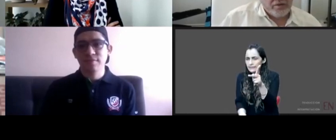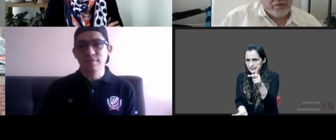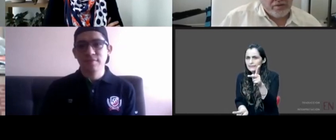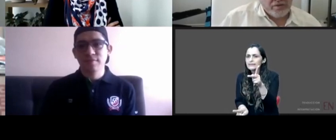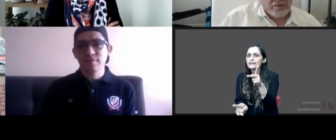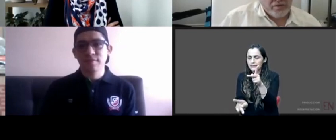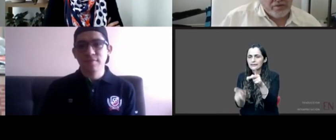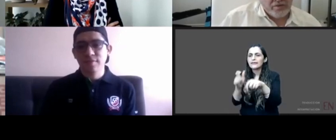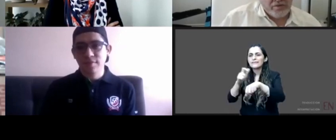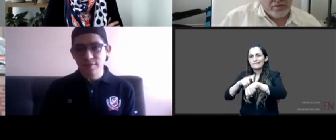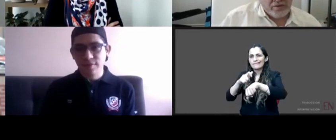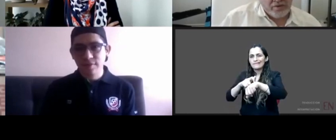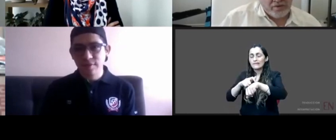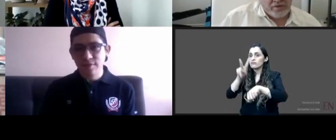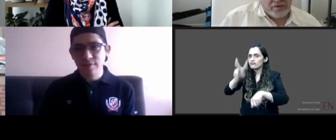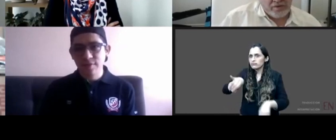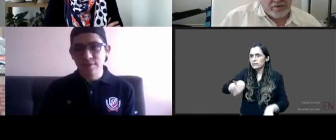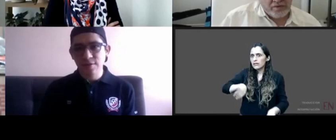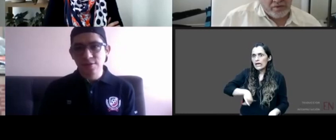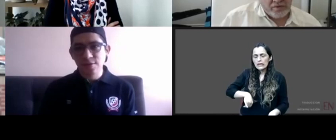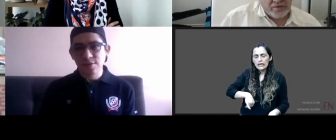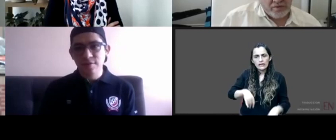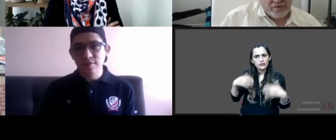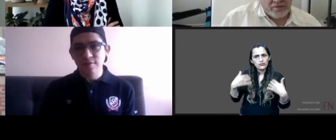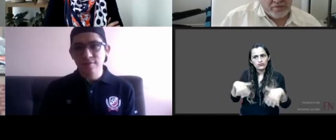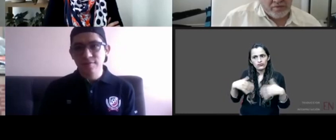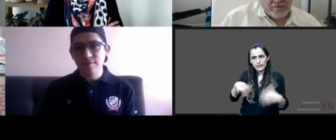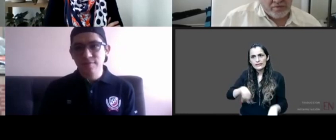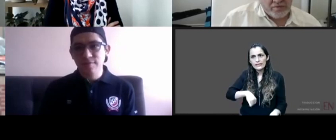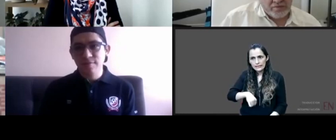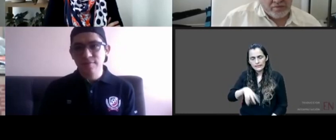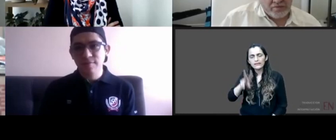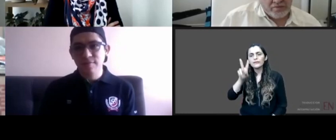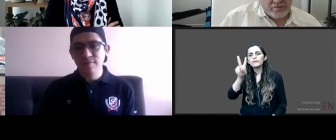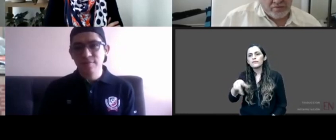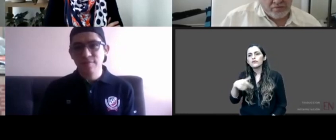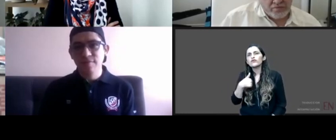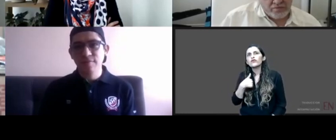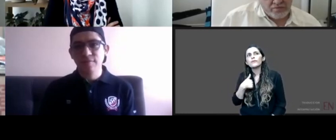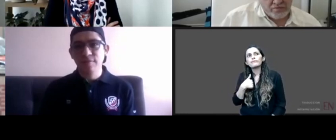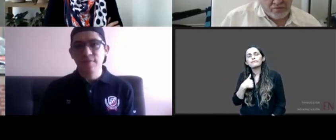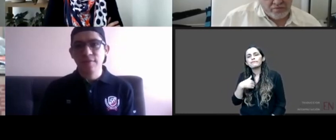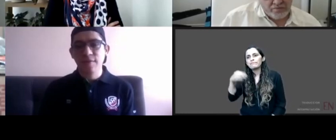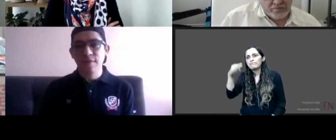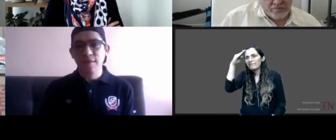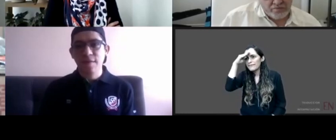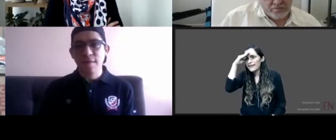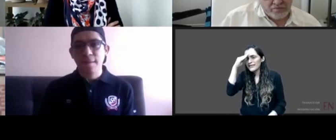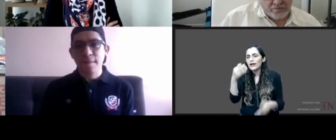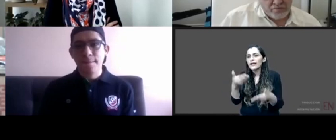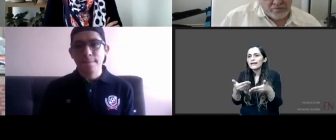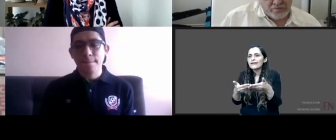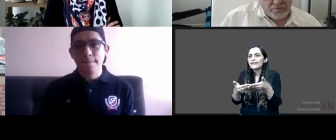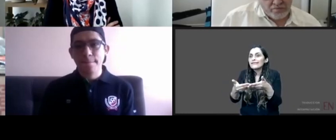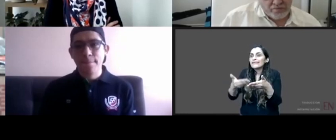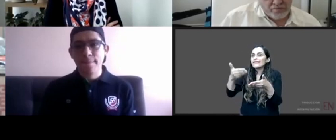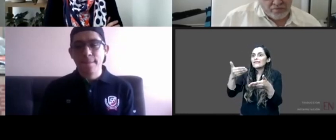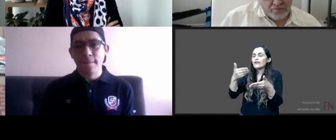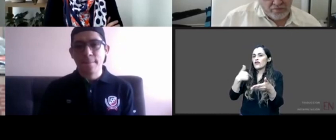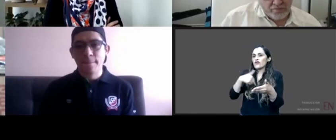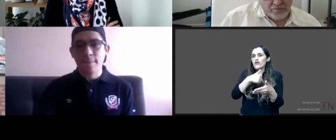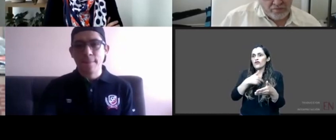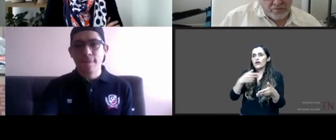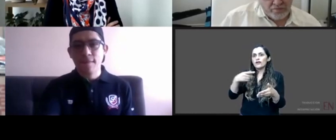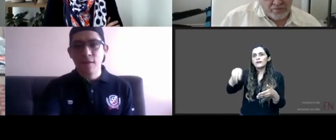comiendo el tiempo. Está muy interesante porque a mí me parece que has planteado temas desde cómo hemos normalizado